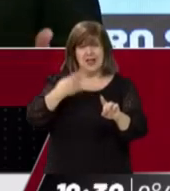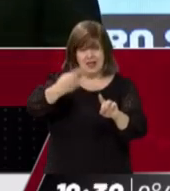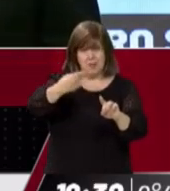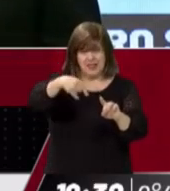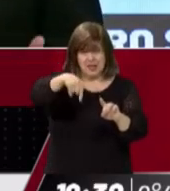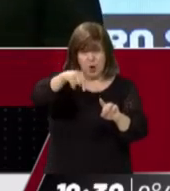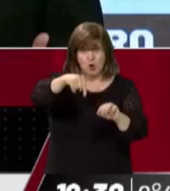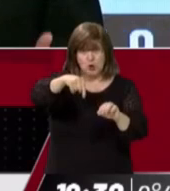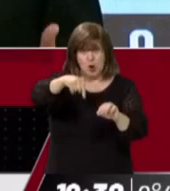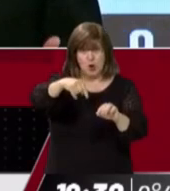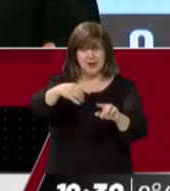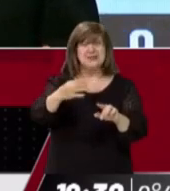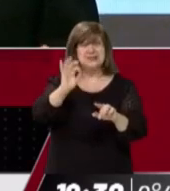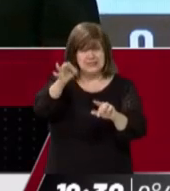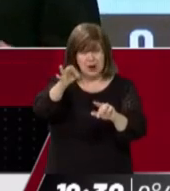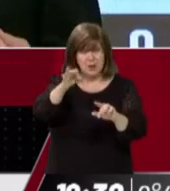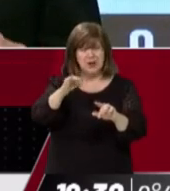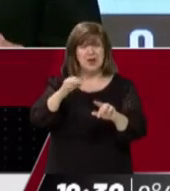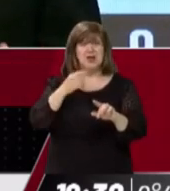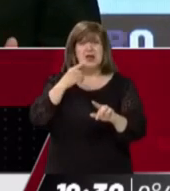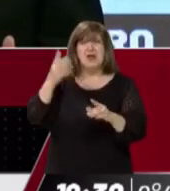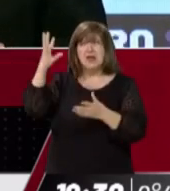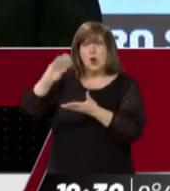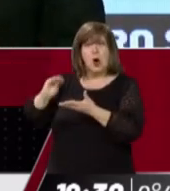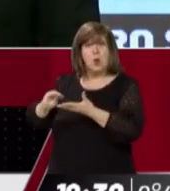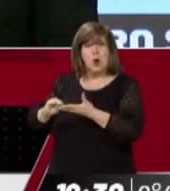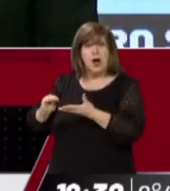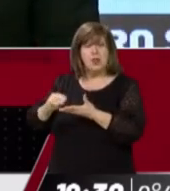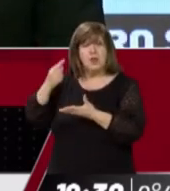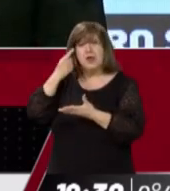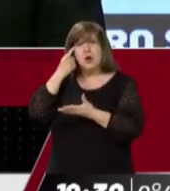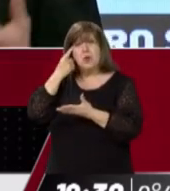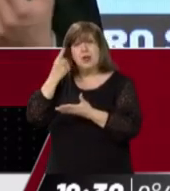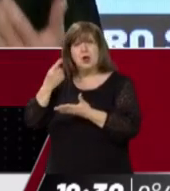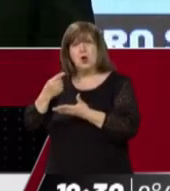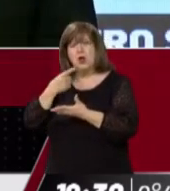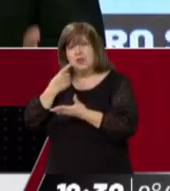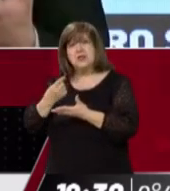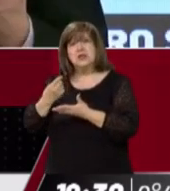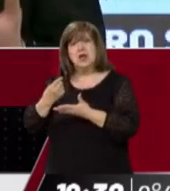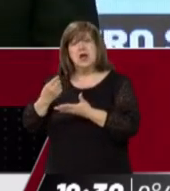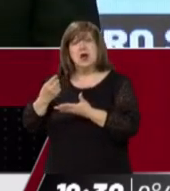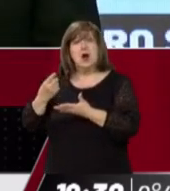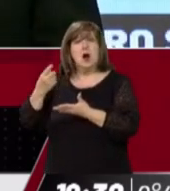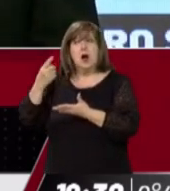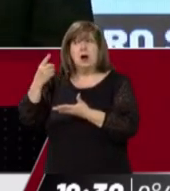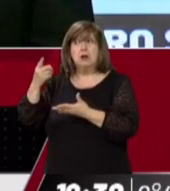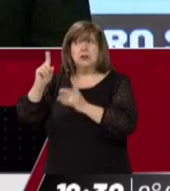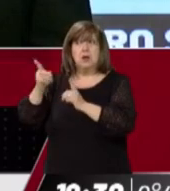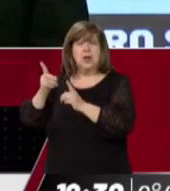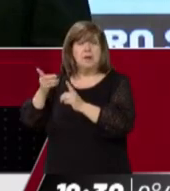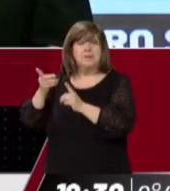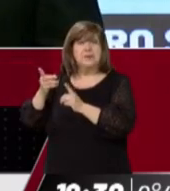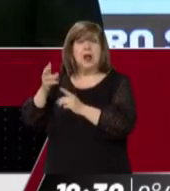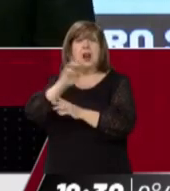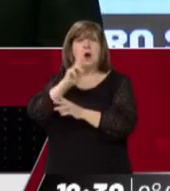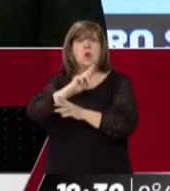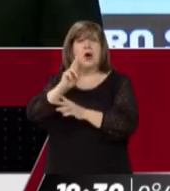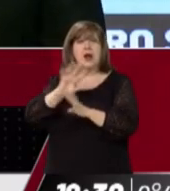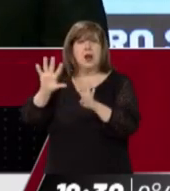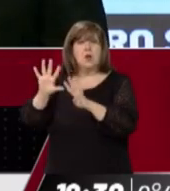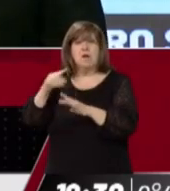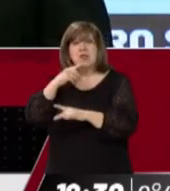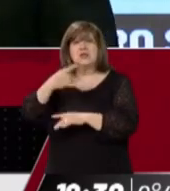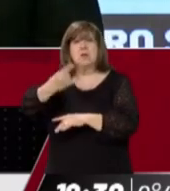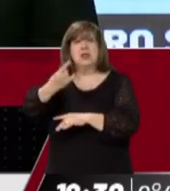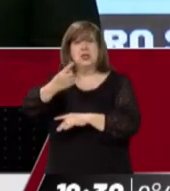les dicen mentirosos hasta donde ellos saben que lo señalan de esa manera desde el otro lugar tanto los abogados como las mujeres acusadas